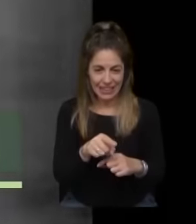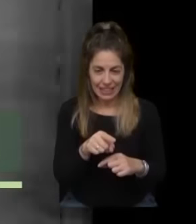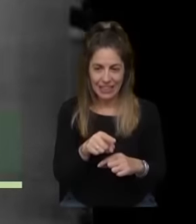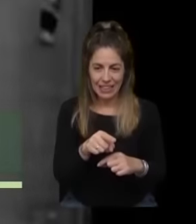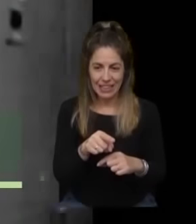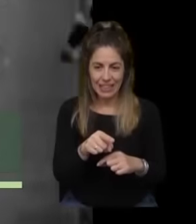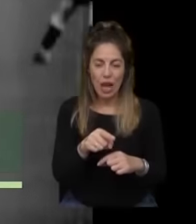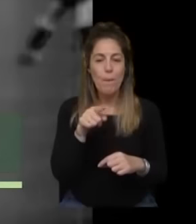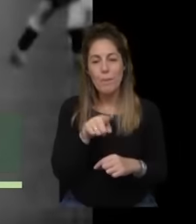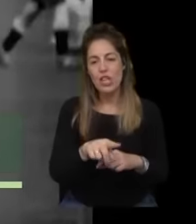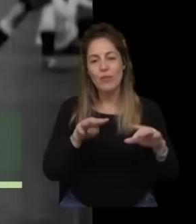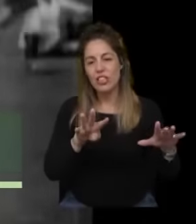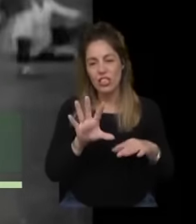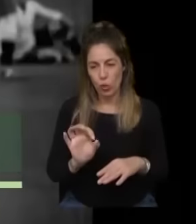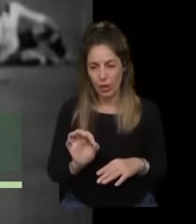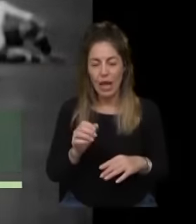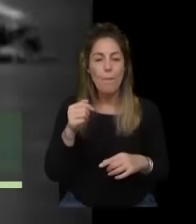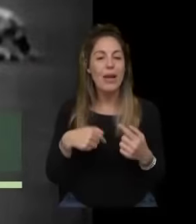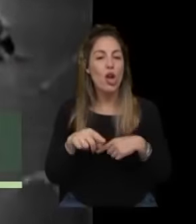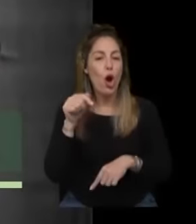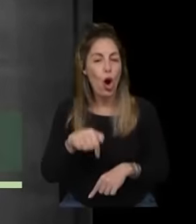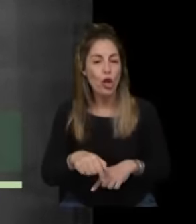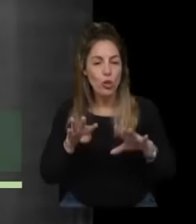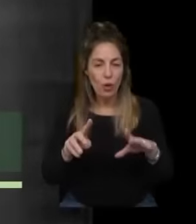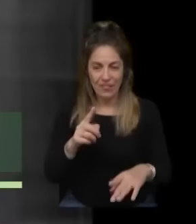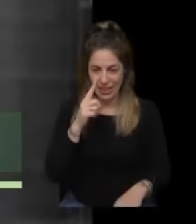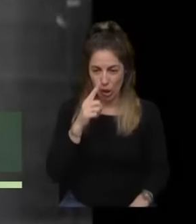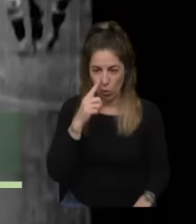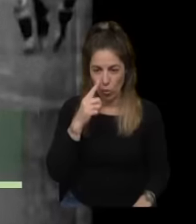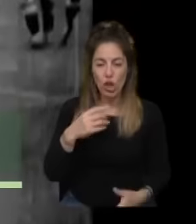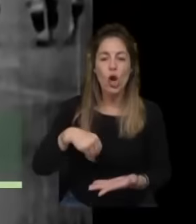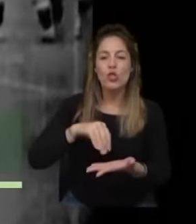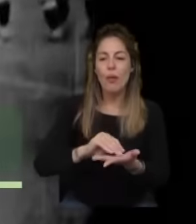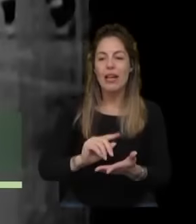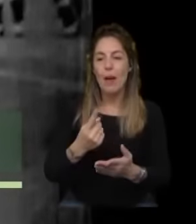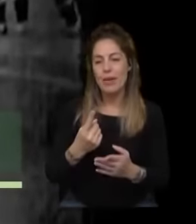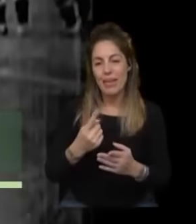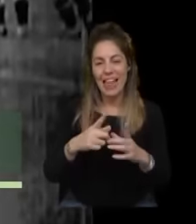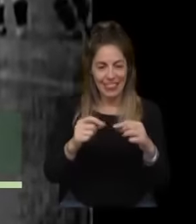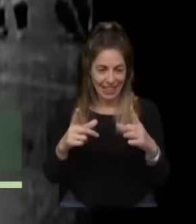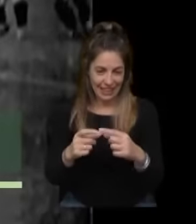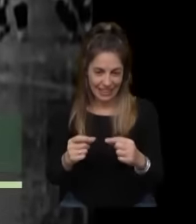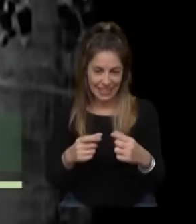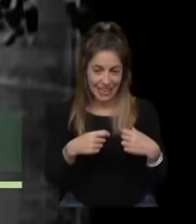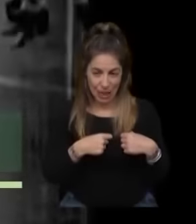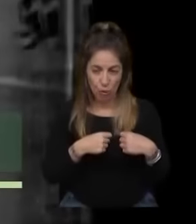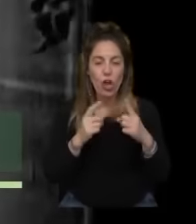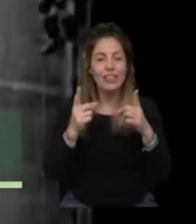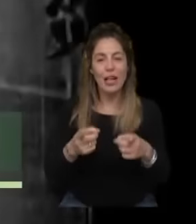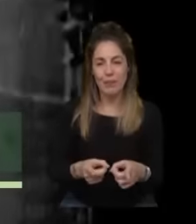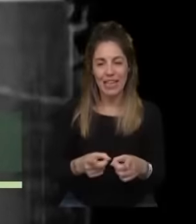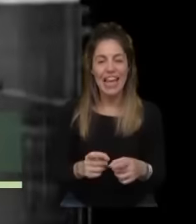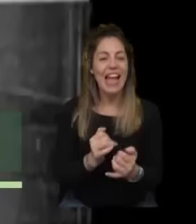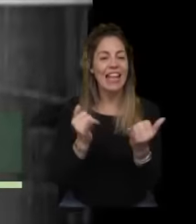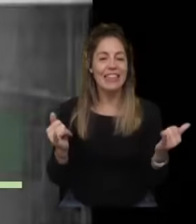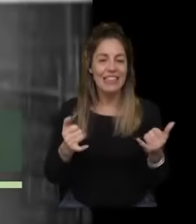Maracanazo de 1950. Pero hoy, 9 de junio, sumamos la primera de estas estrellas del escudo y además fue el día